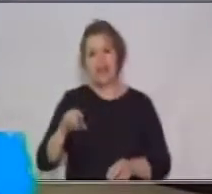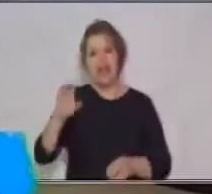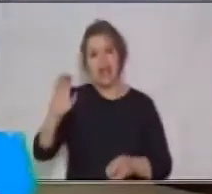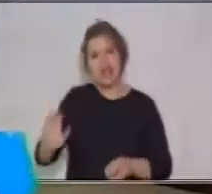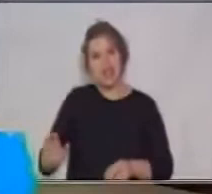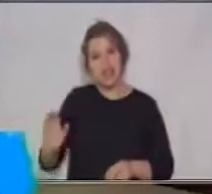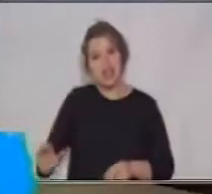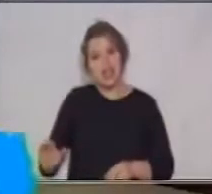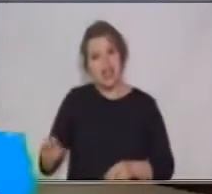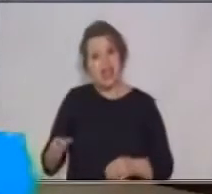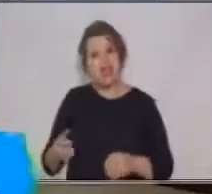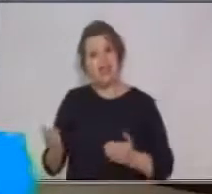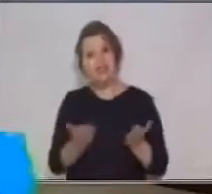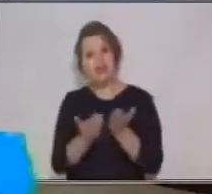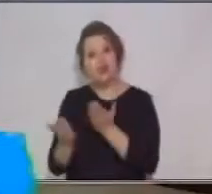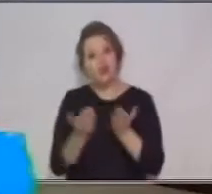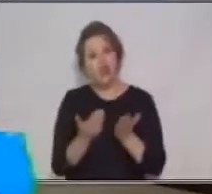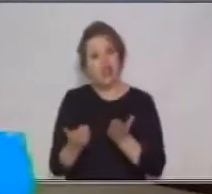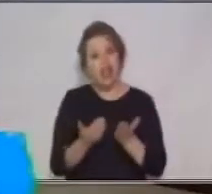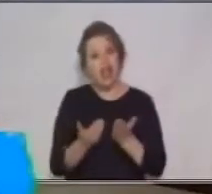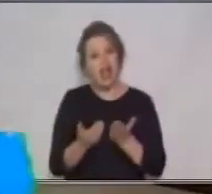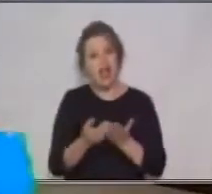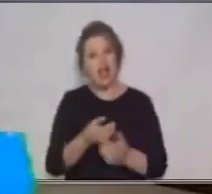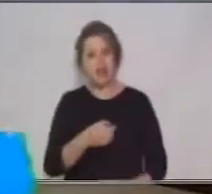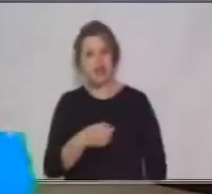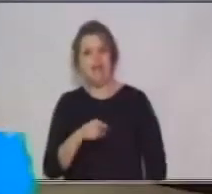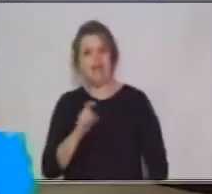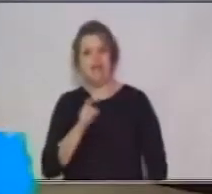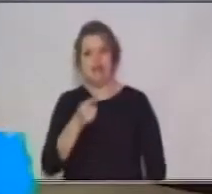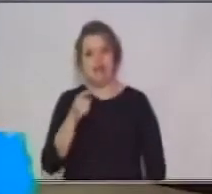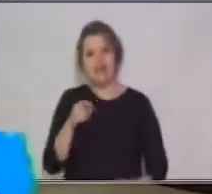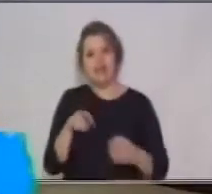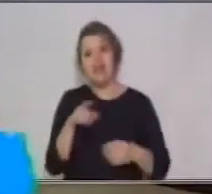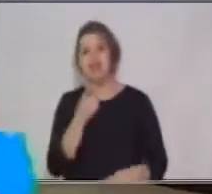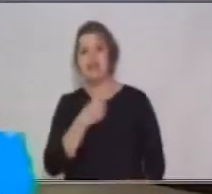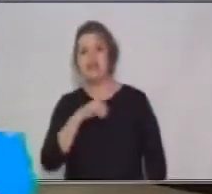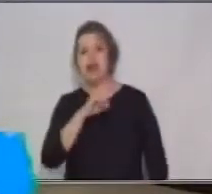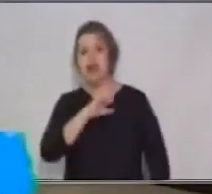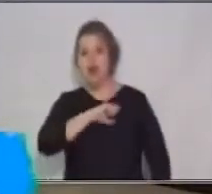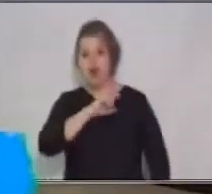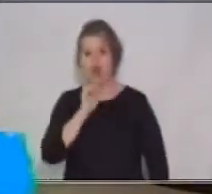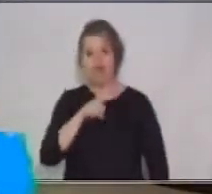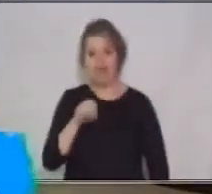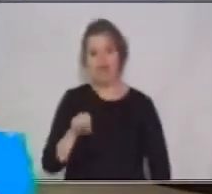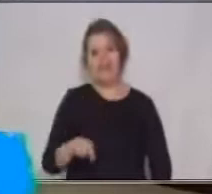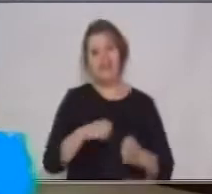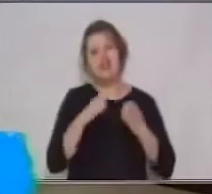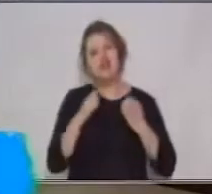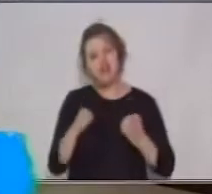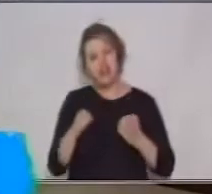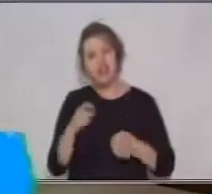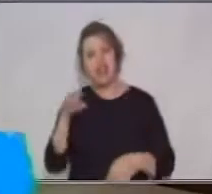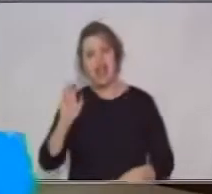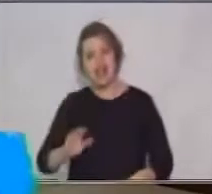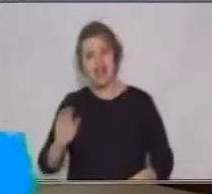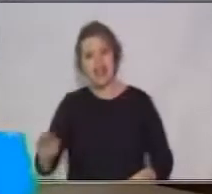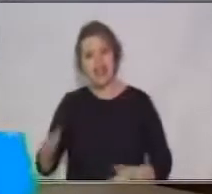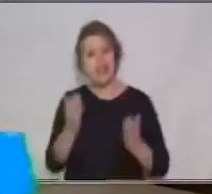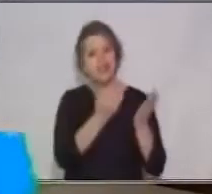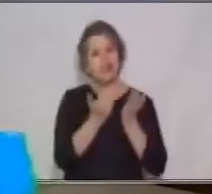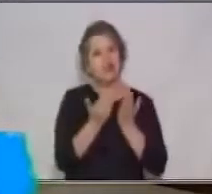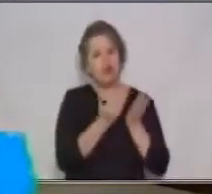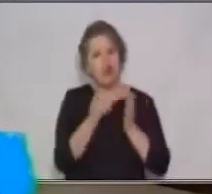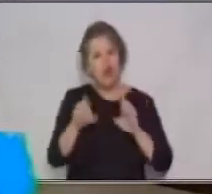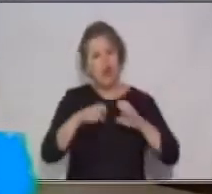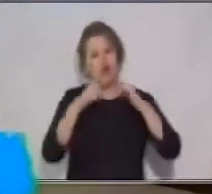español. Vamos a identificar entonces nuestro verbo, que sabemos que es específicamente estudia. Pero ¿cómo nosotros vamos a